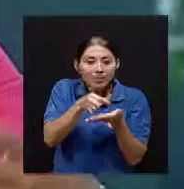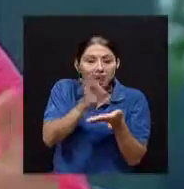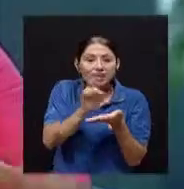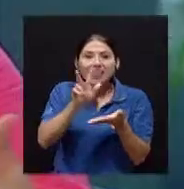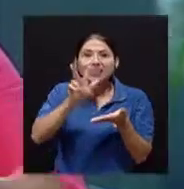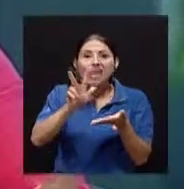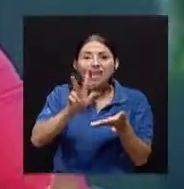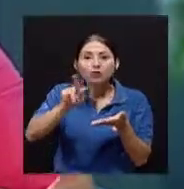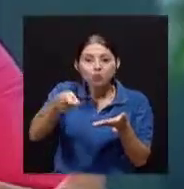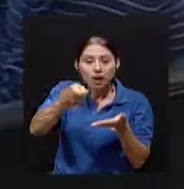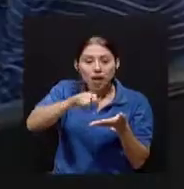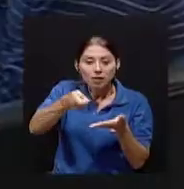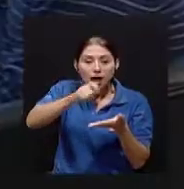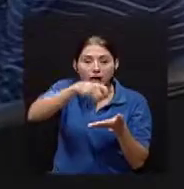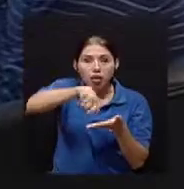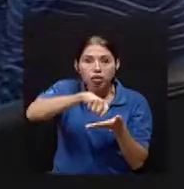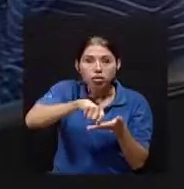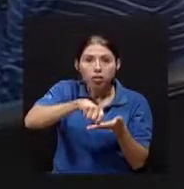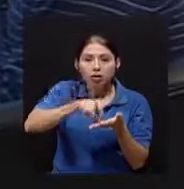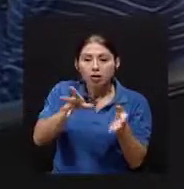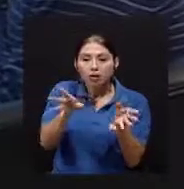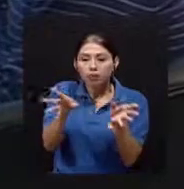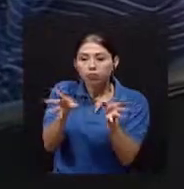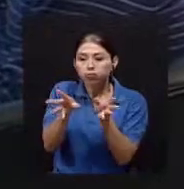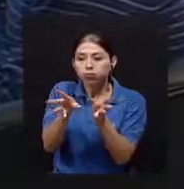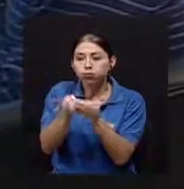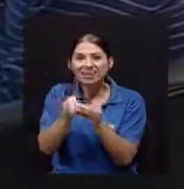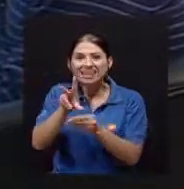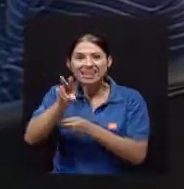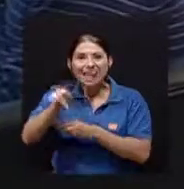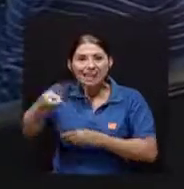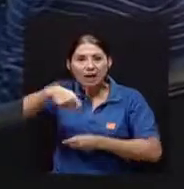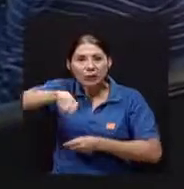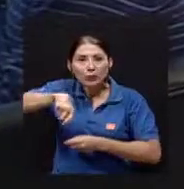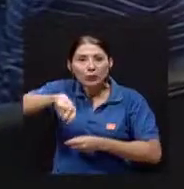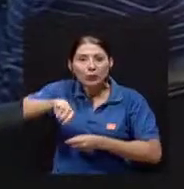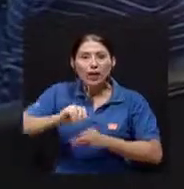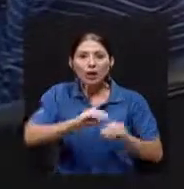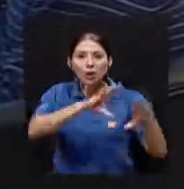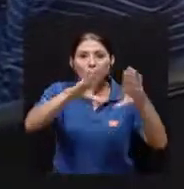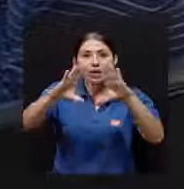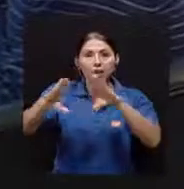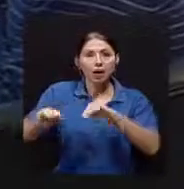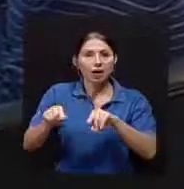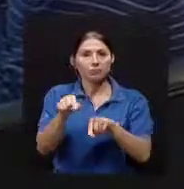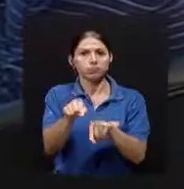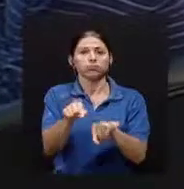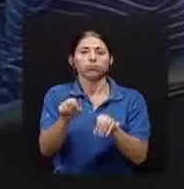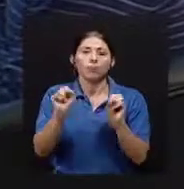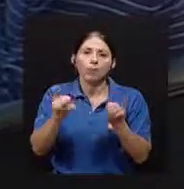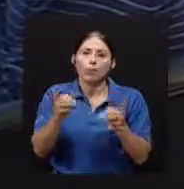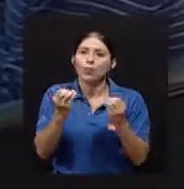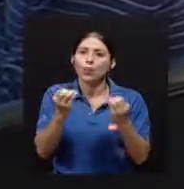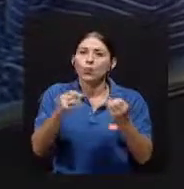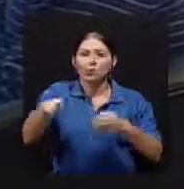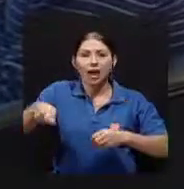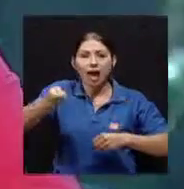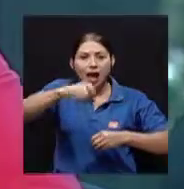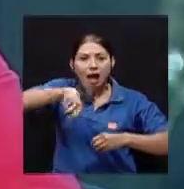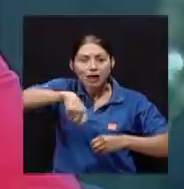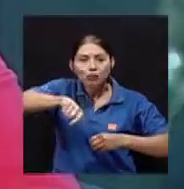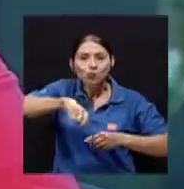de pronto es un montón de azúcar. E imagínense, 10 tazas con 3. Entonces, y así podemos estar tomando mucha gran cantidad de